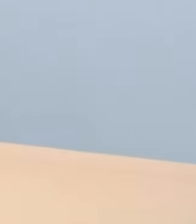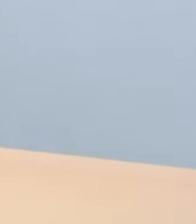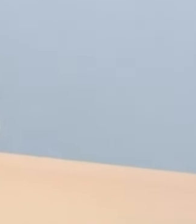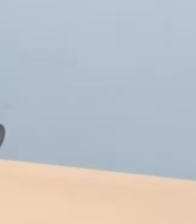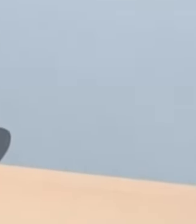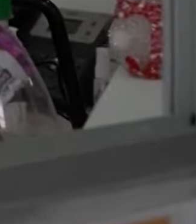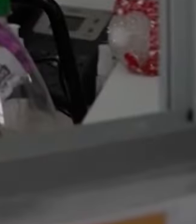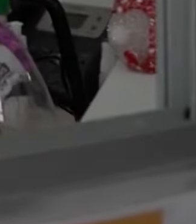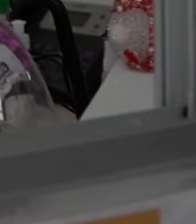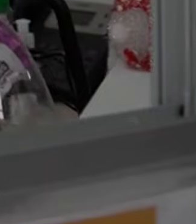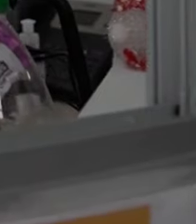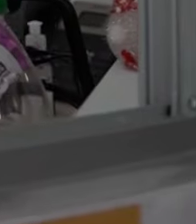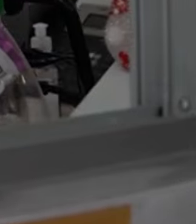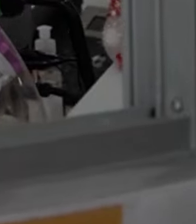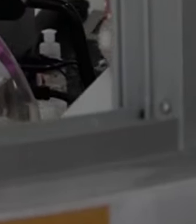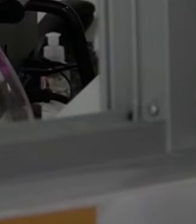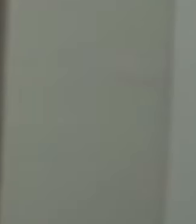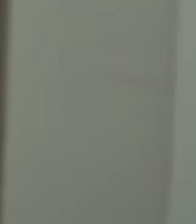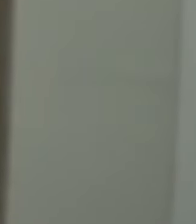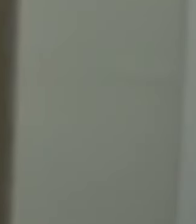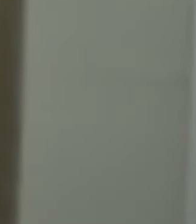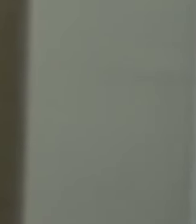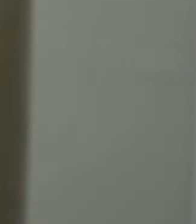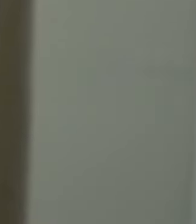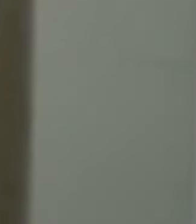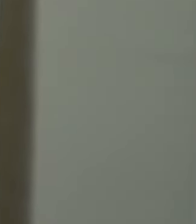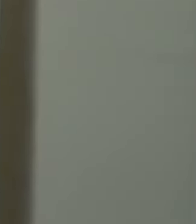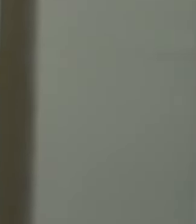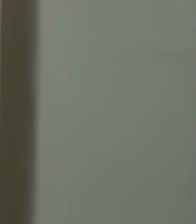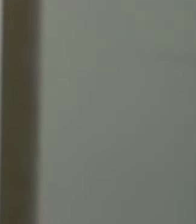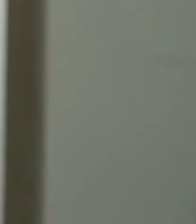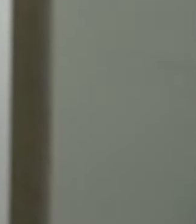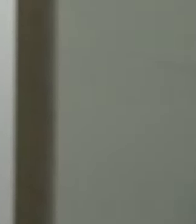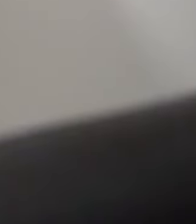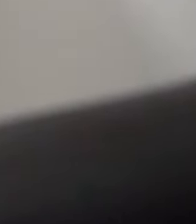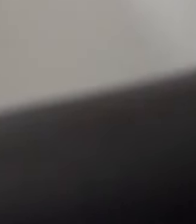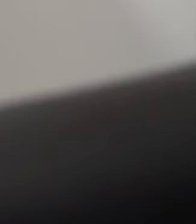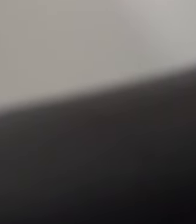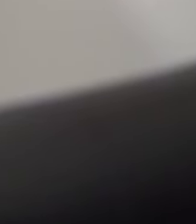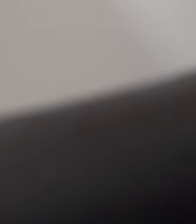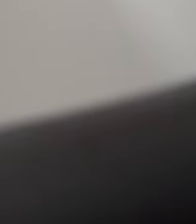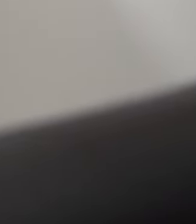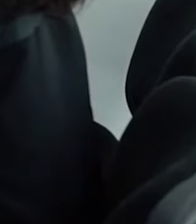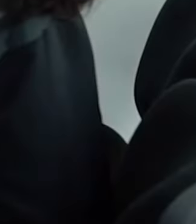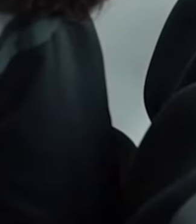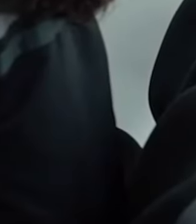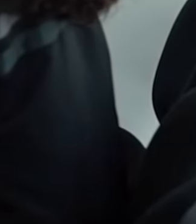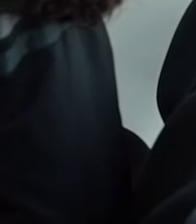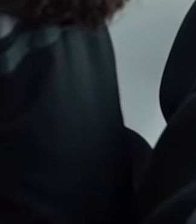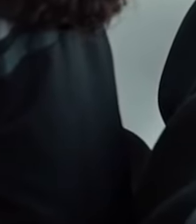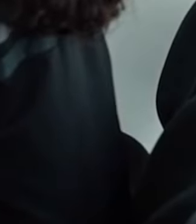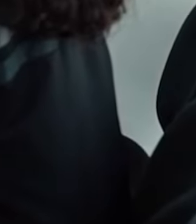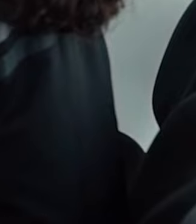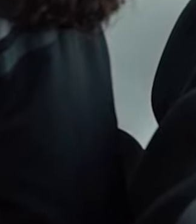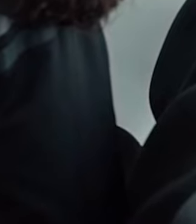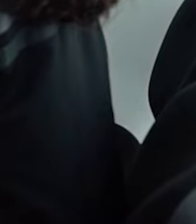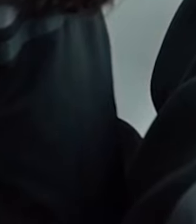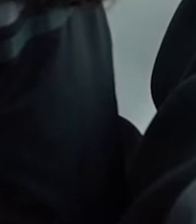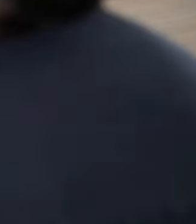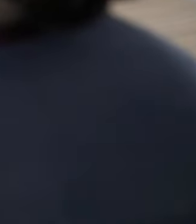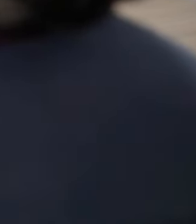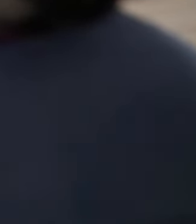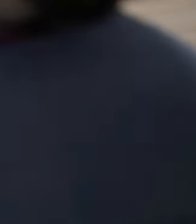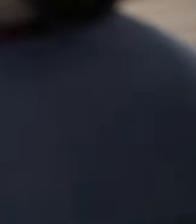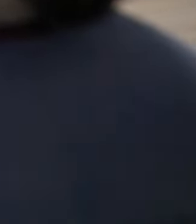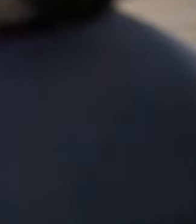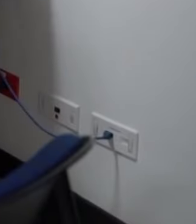Bogotá existen 6 casas refugio del distrito, pero ante el alto riesgo de feminicidios y el bajo número de estos espacios, algunos colectivos de mujeres